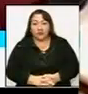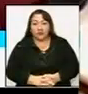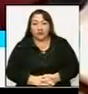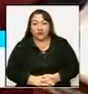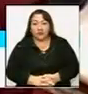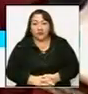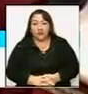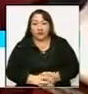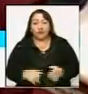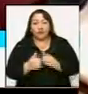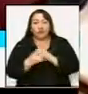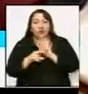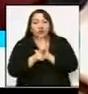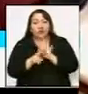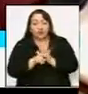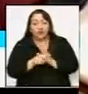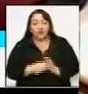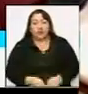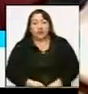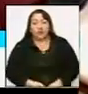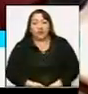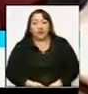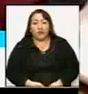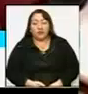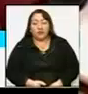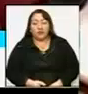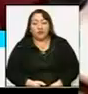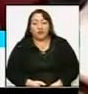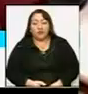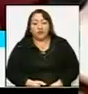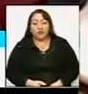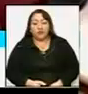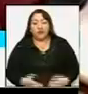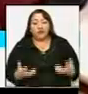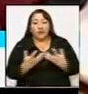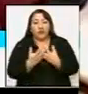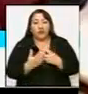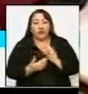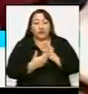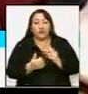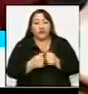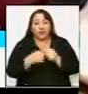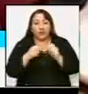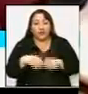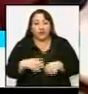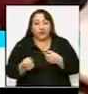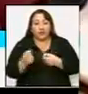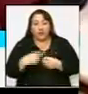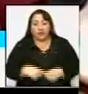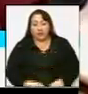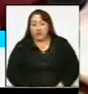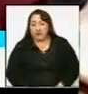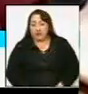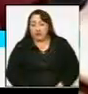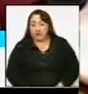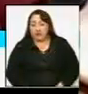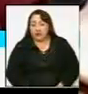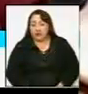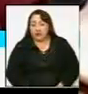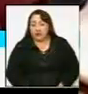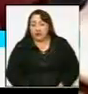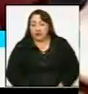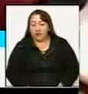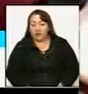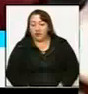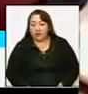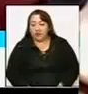la manifestación de la voluntad se consolida con el solo hecho de presentar la renuncia o la afiliación ante el partido